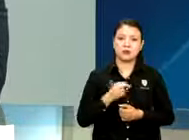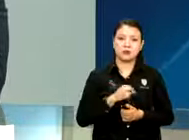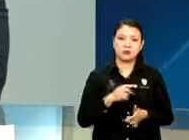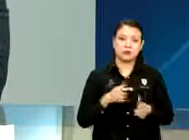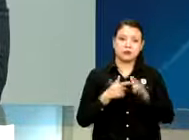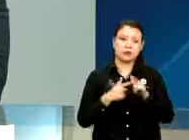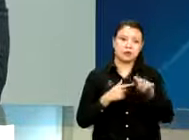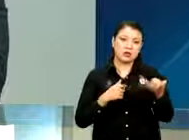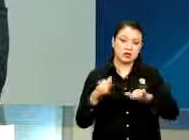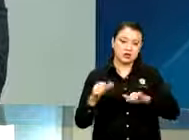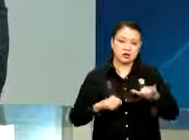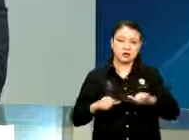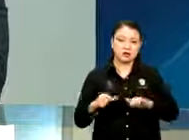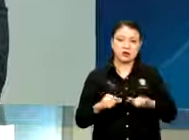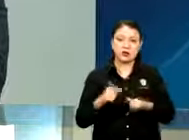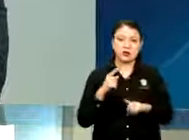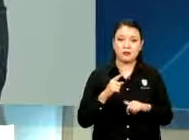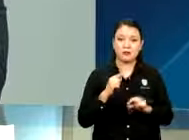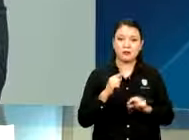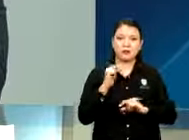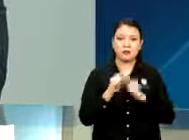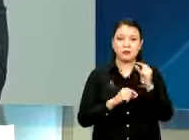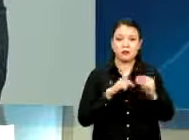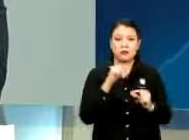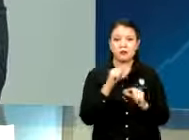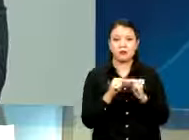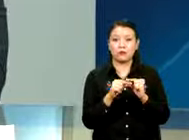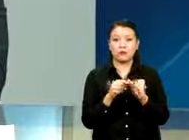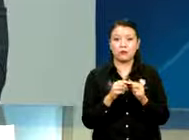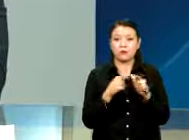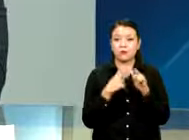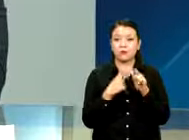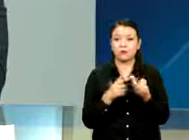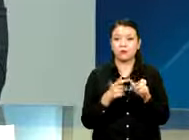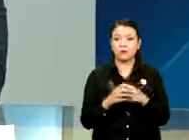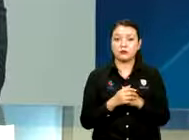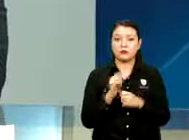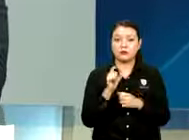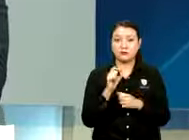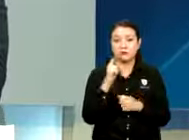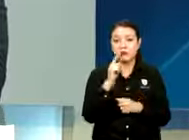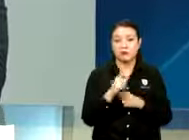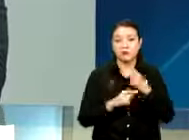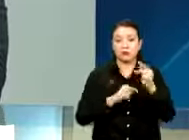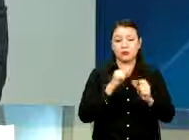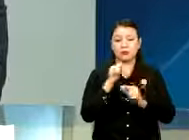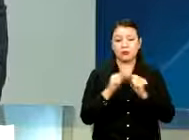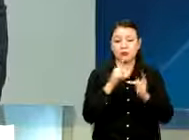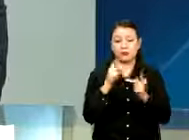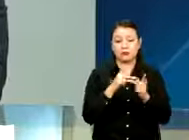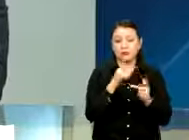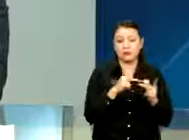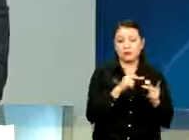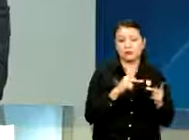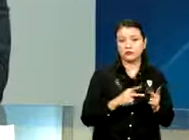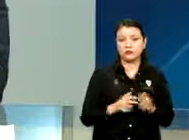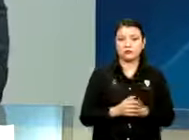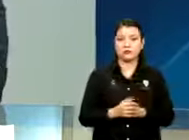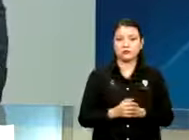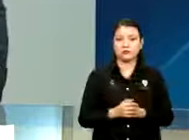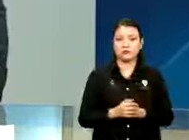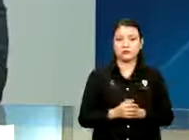de implementación de este nuevo marco normativo así como del perfeccionamiento de todo el aparato del sistema estatal anticorrupción hablando